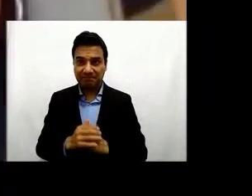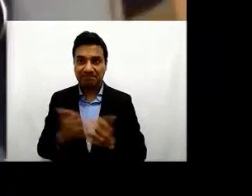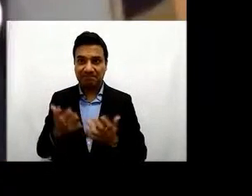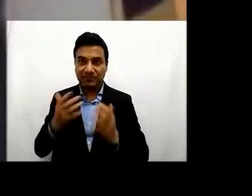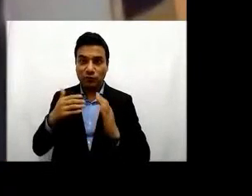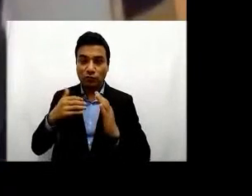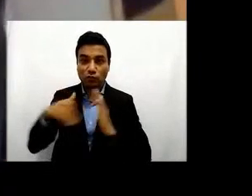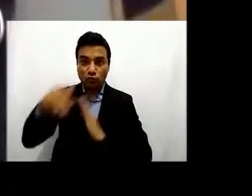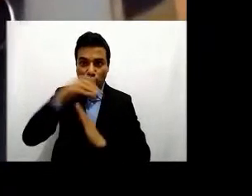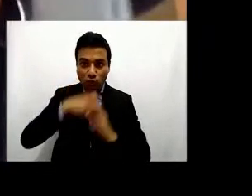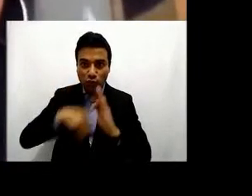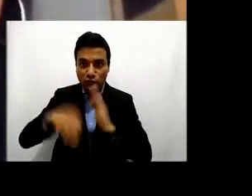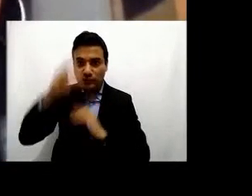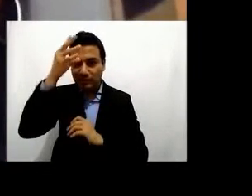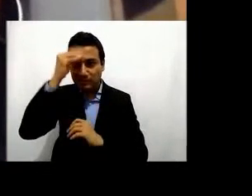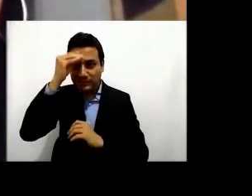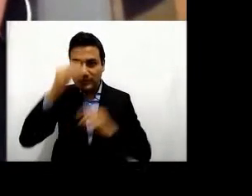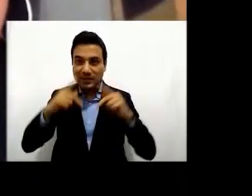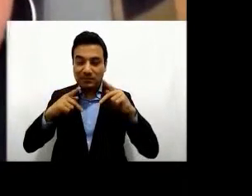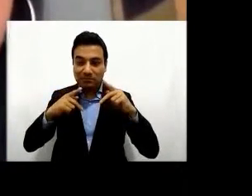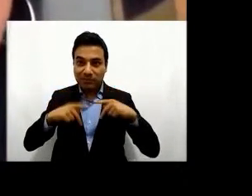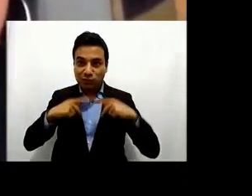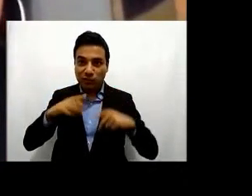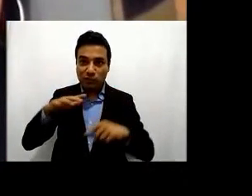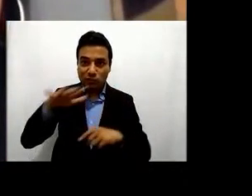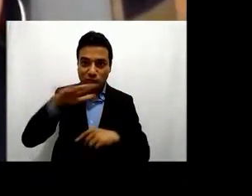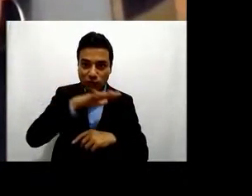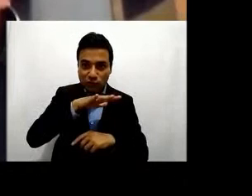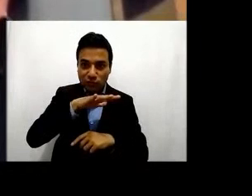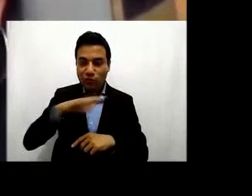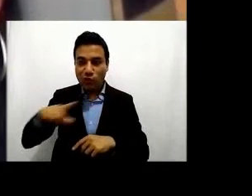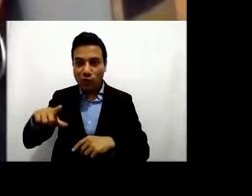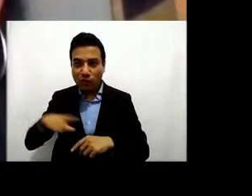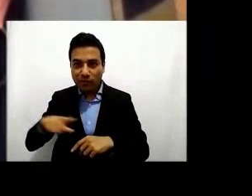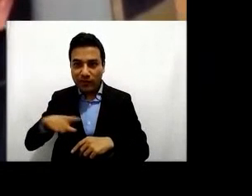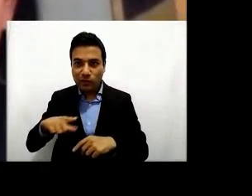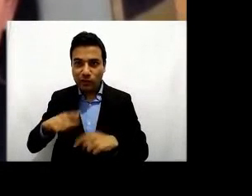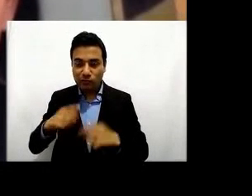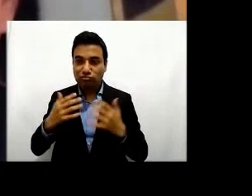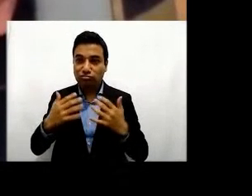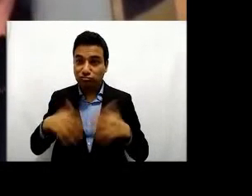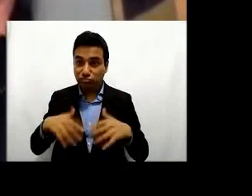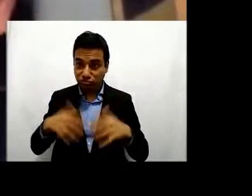que tuvieron todos, ciudadanía, gobierno, de esta adaptación que